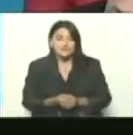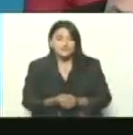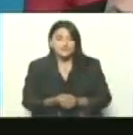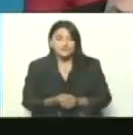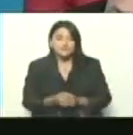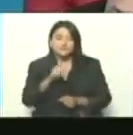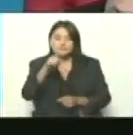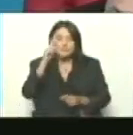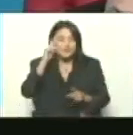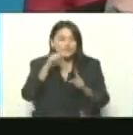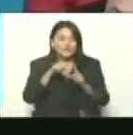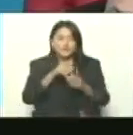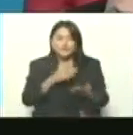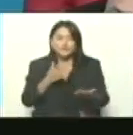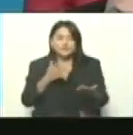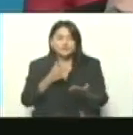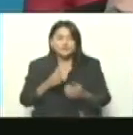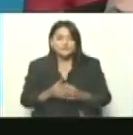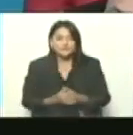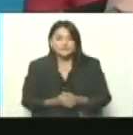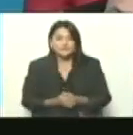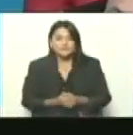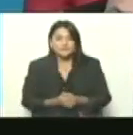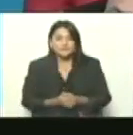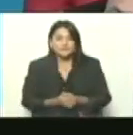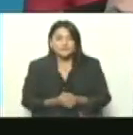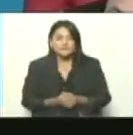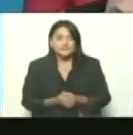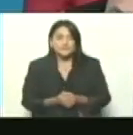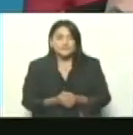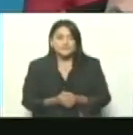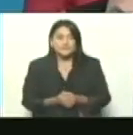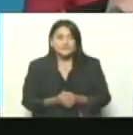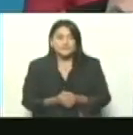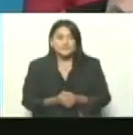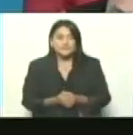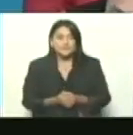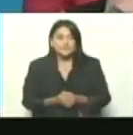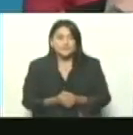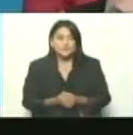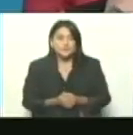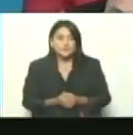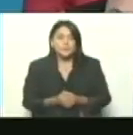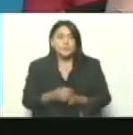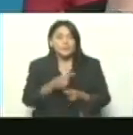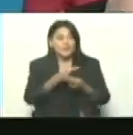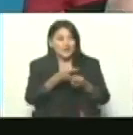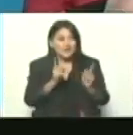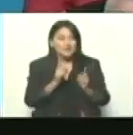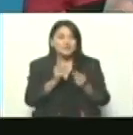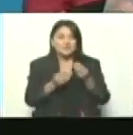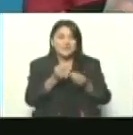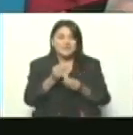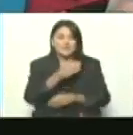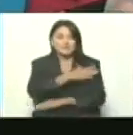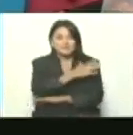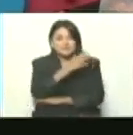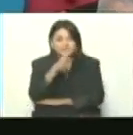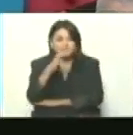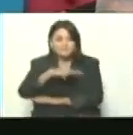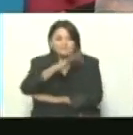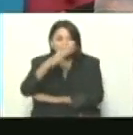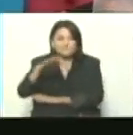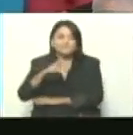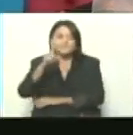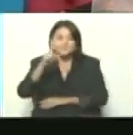todo, garantizar que el beneficio y que todo lo que se haga dentro de la cuenca amazónica sea hecho con